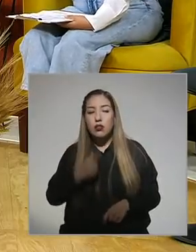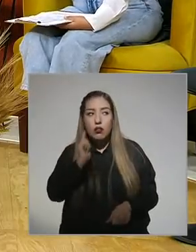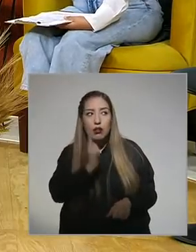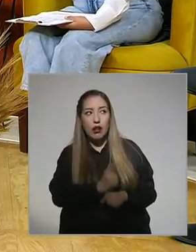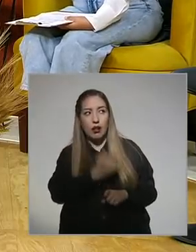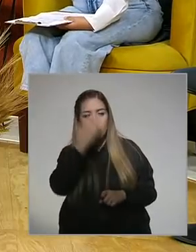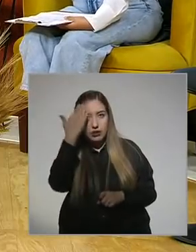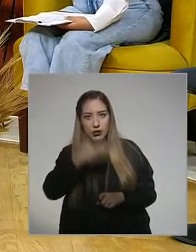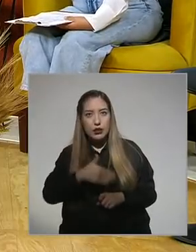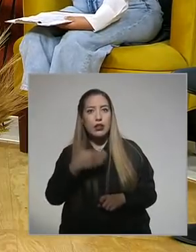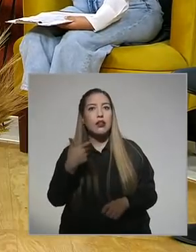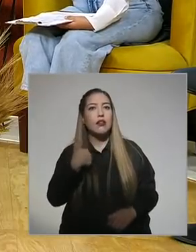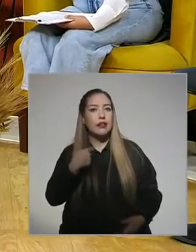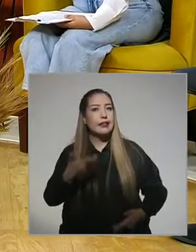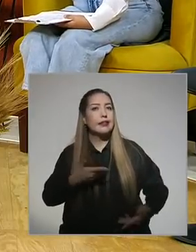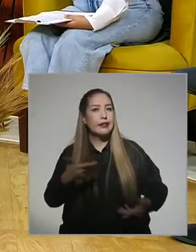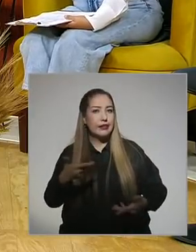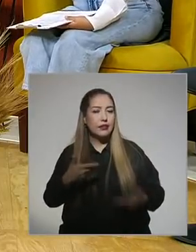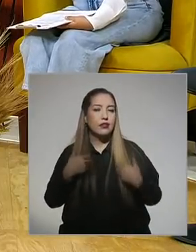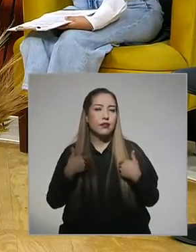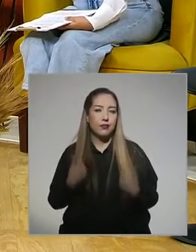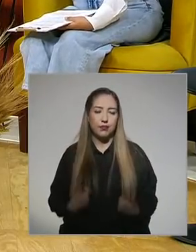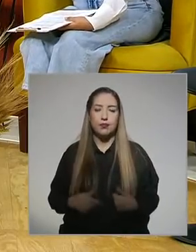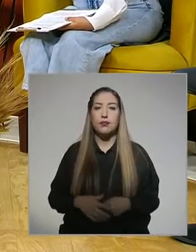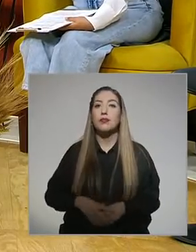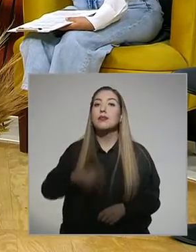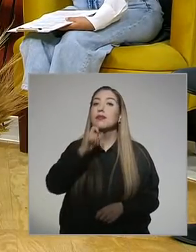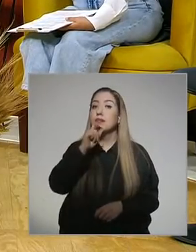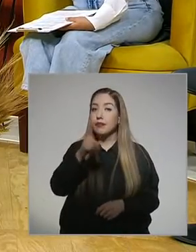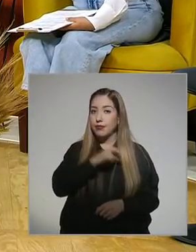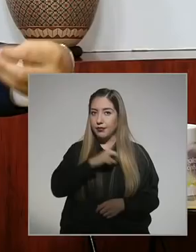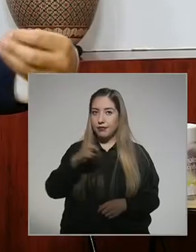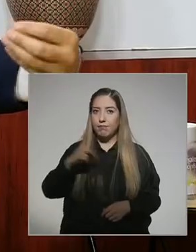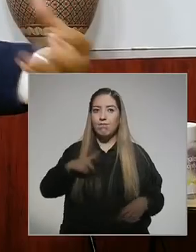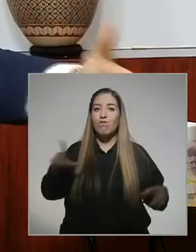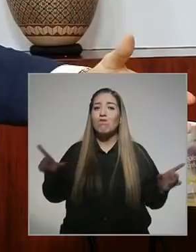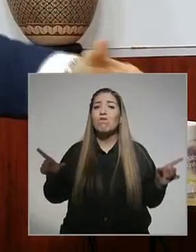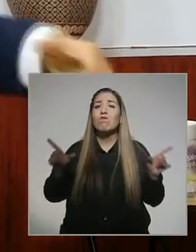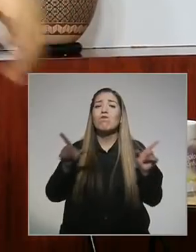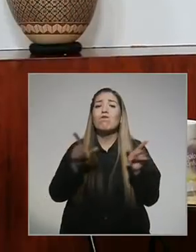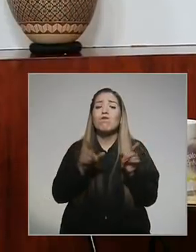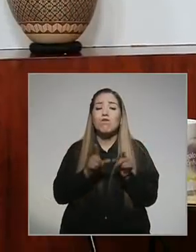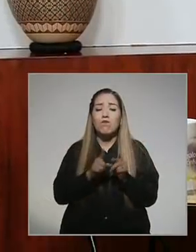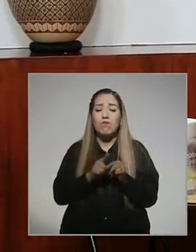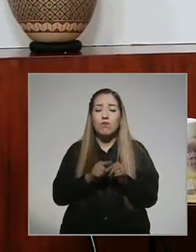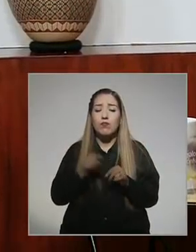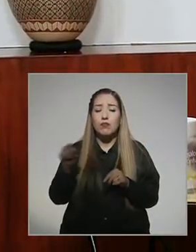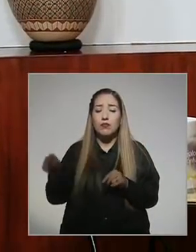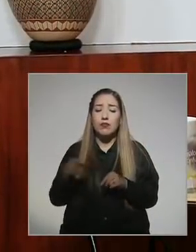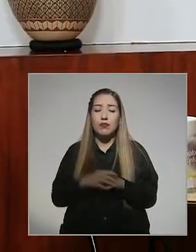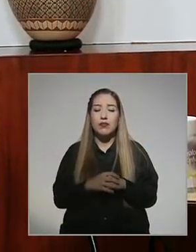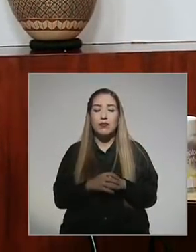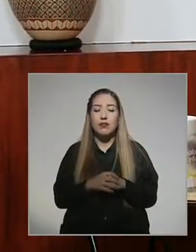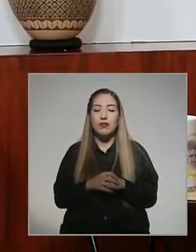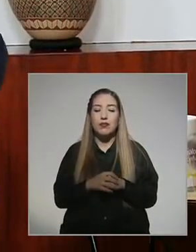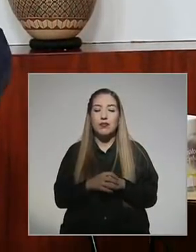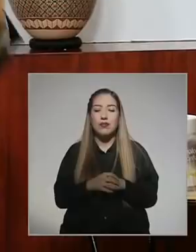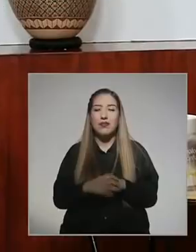esperar. Otra, ser breve, por favor. No eches choros marineros. ¿Marineros de dónde saqué?